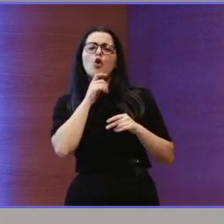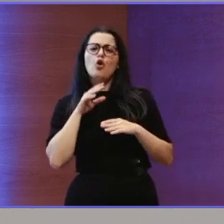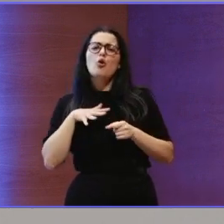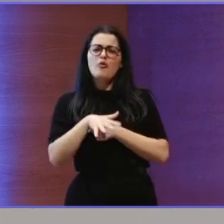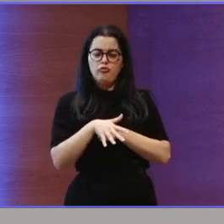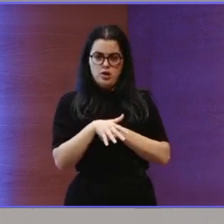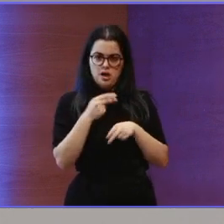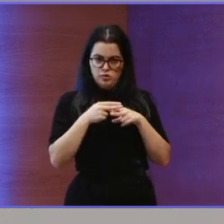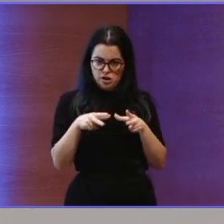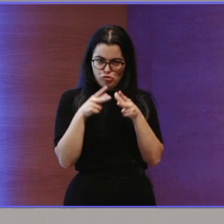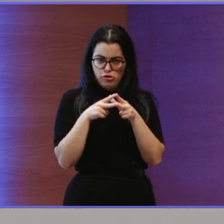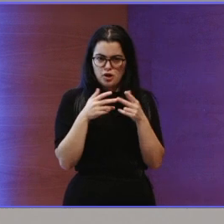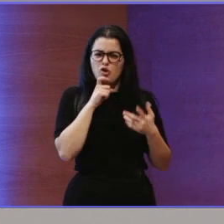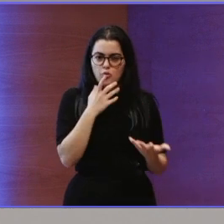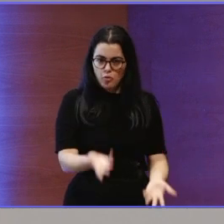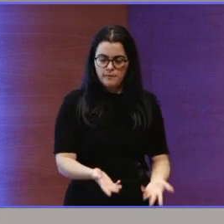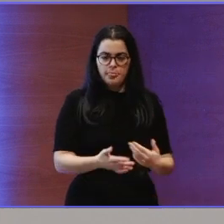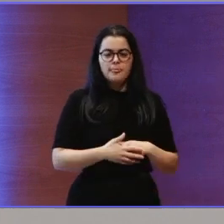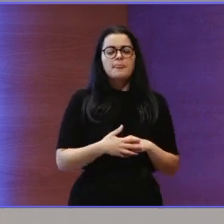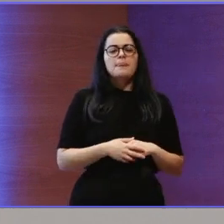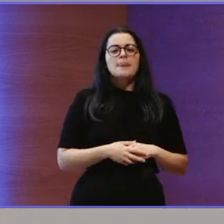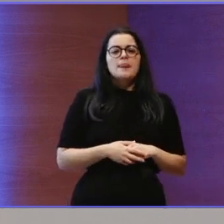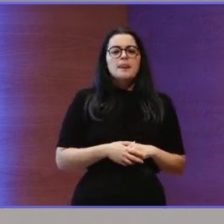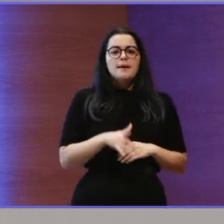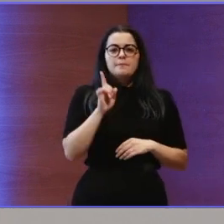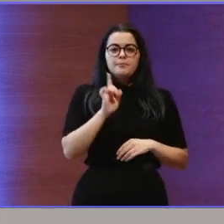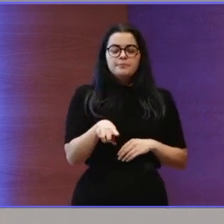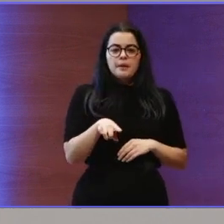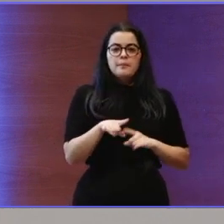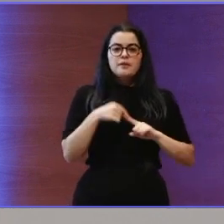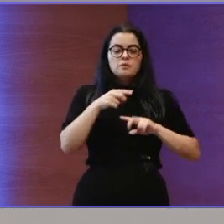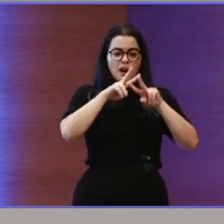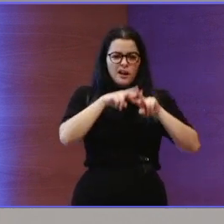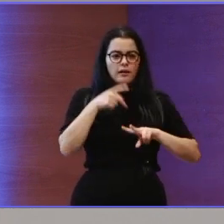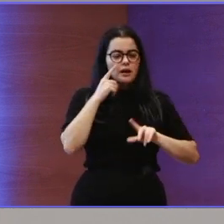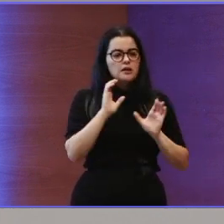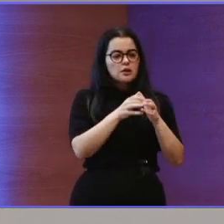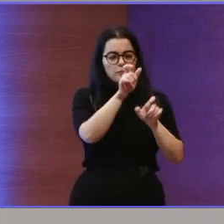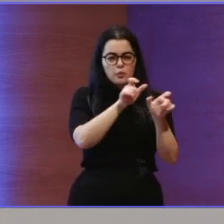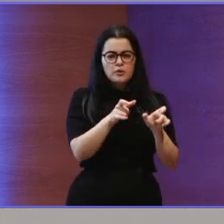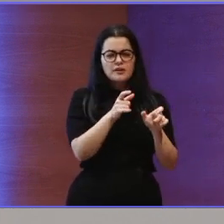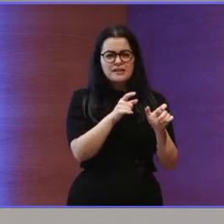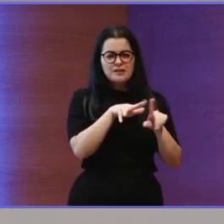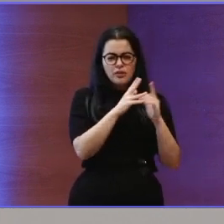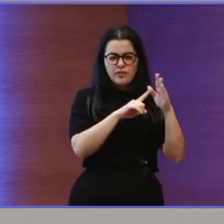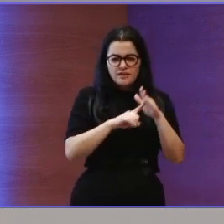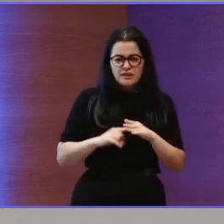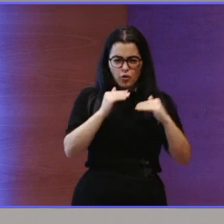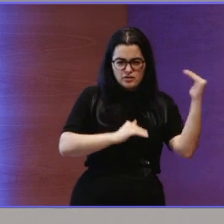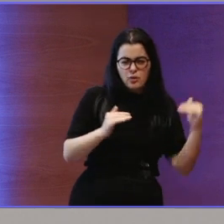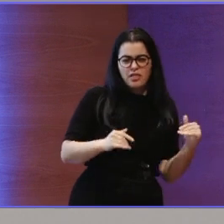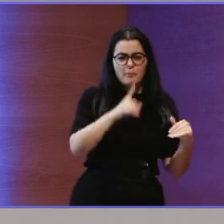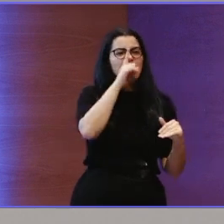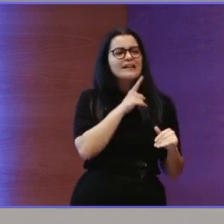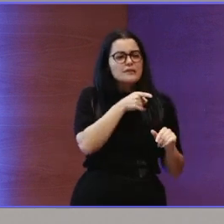suele afectar luego a Cuáles son los colectivos que que están en en esa desigualdad de oportunidades en el acceso Cuáles son esos perfiles y